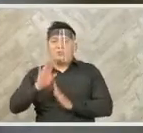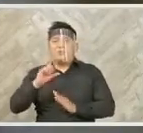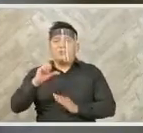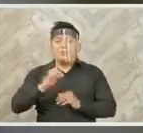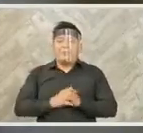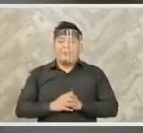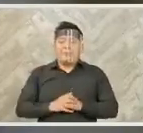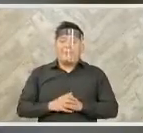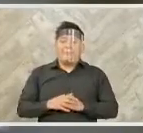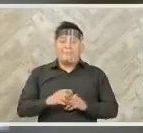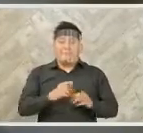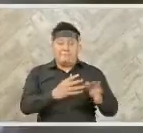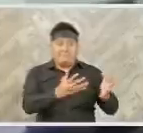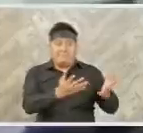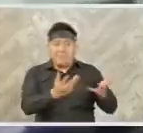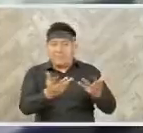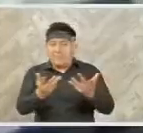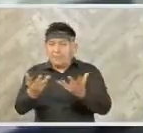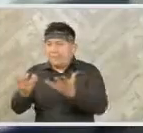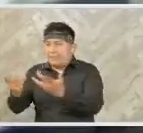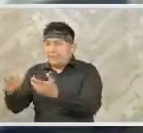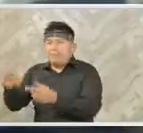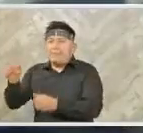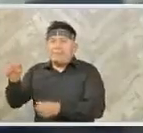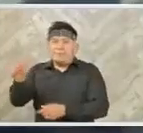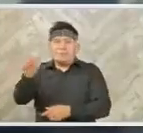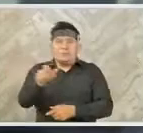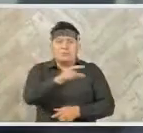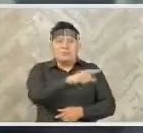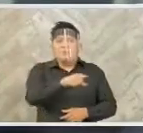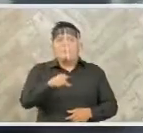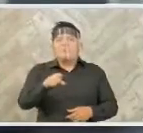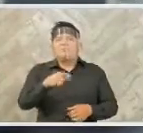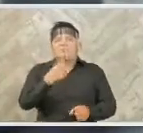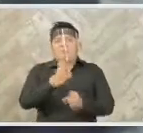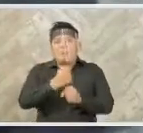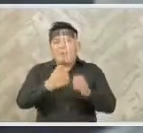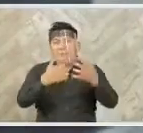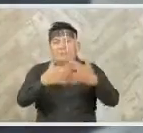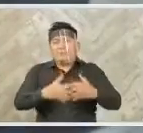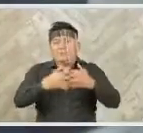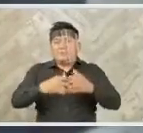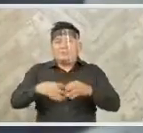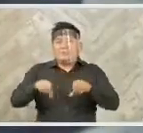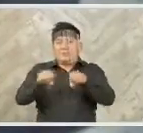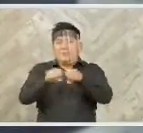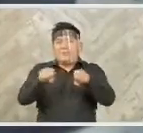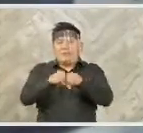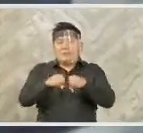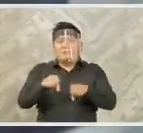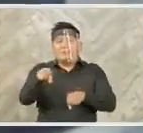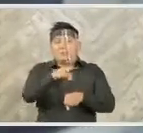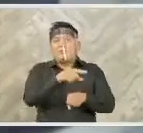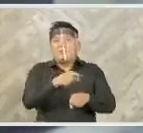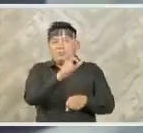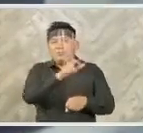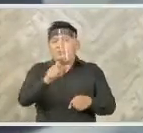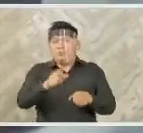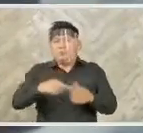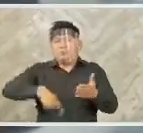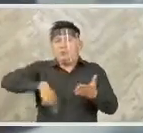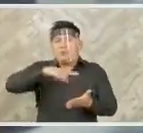necesidades de los fabricantes, en este caso de calzado, por tener mano de obra calificada y